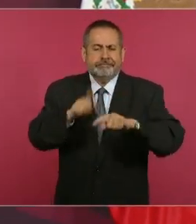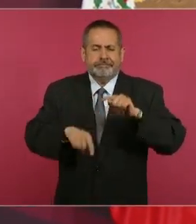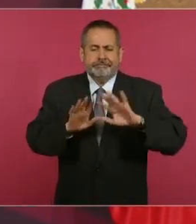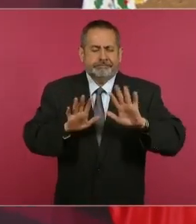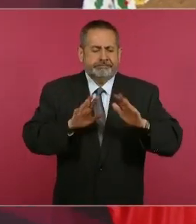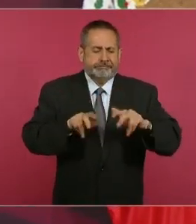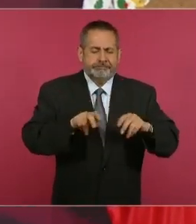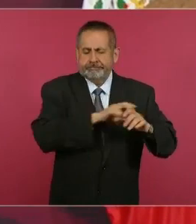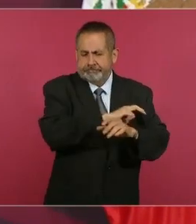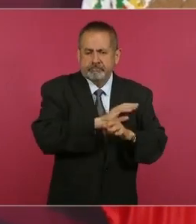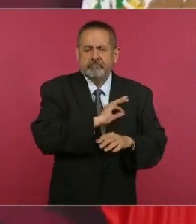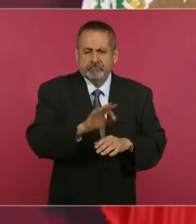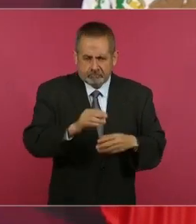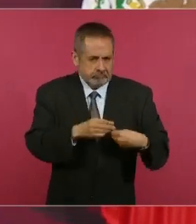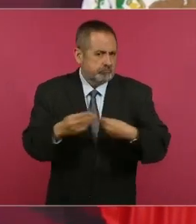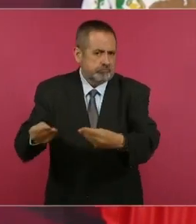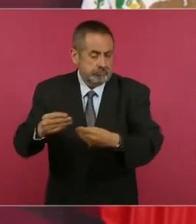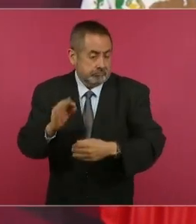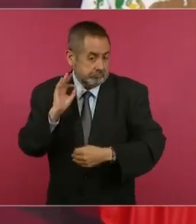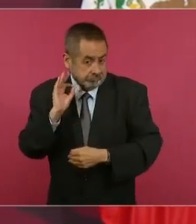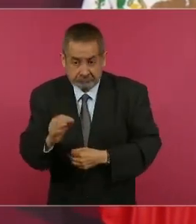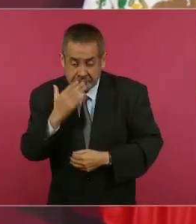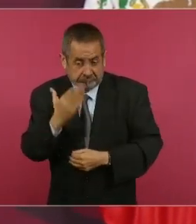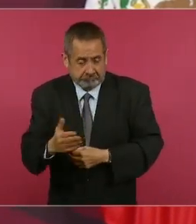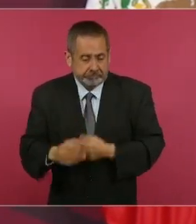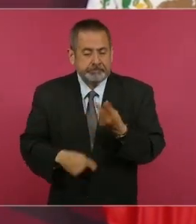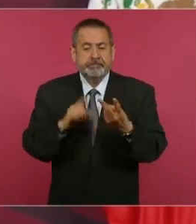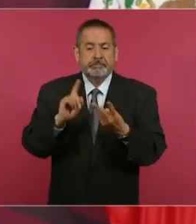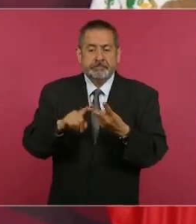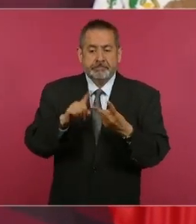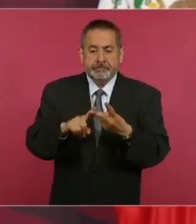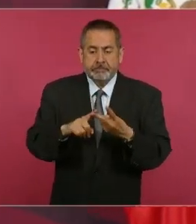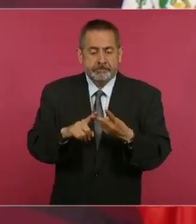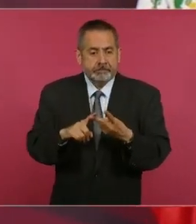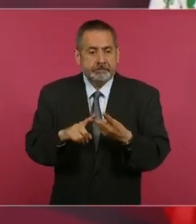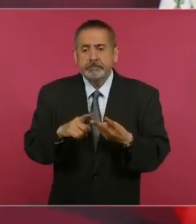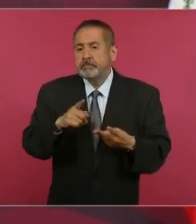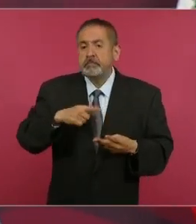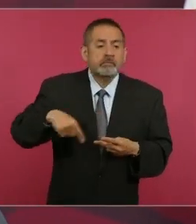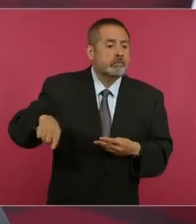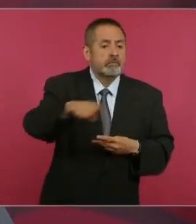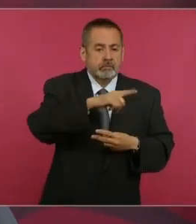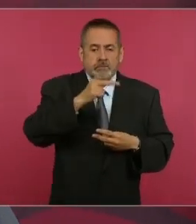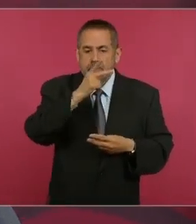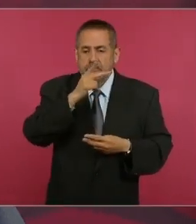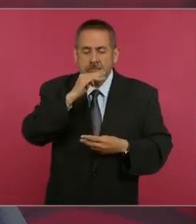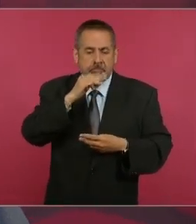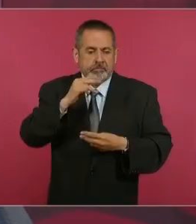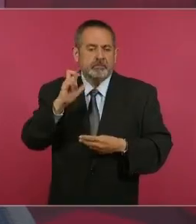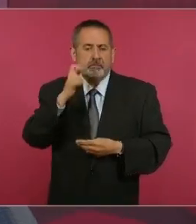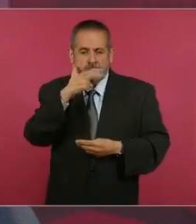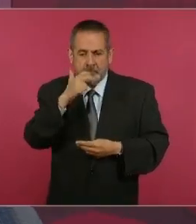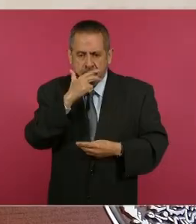primero. Segundo, a todos los padres de familia de Chihuahua que estaban